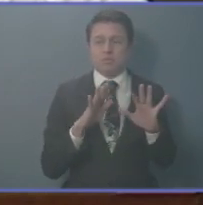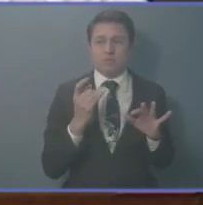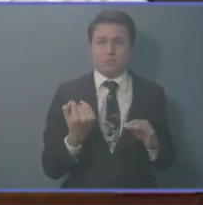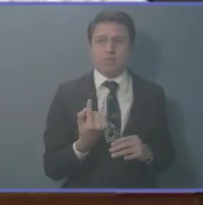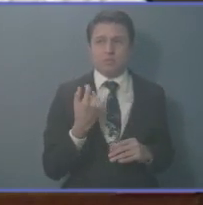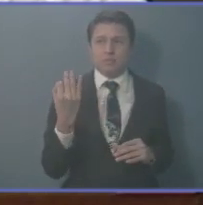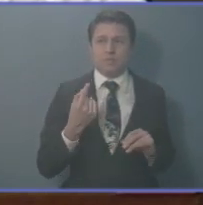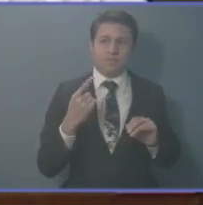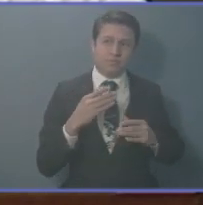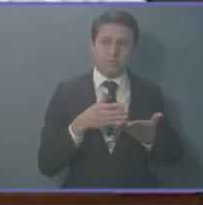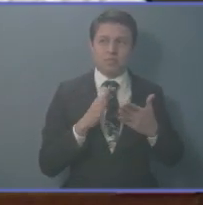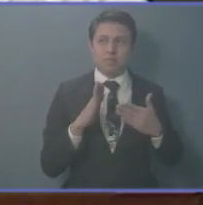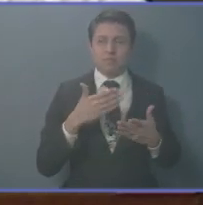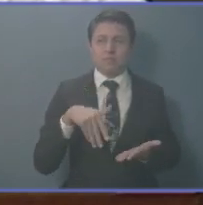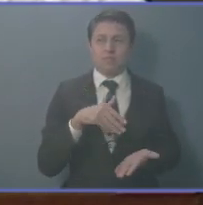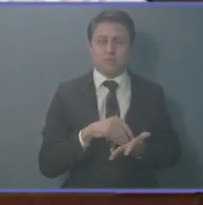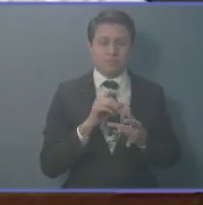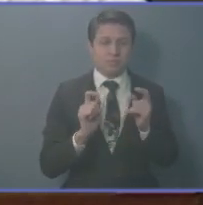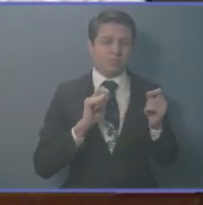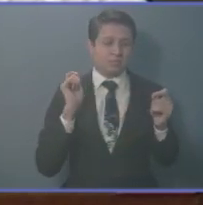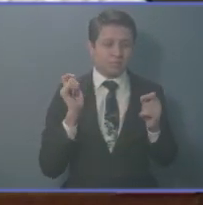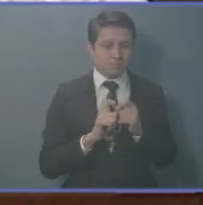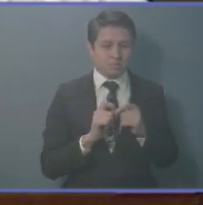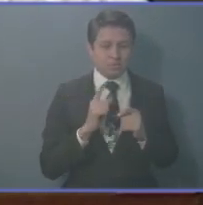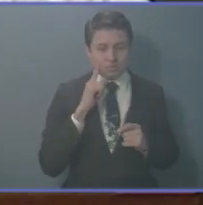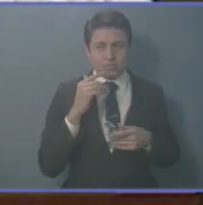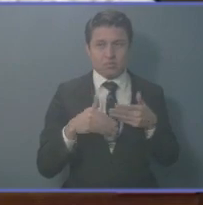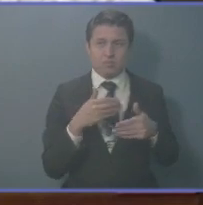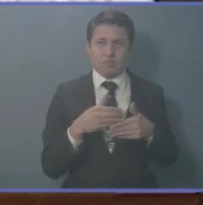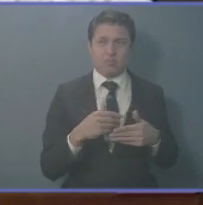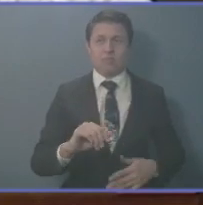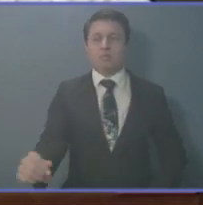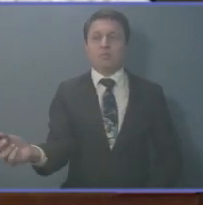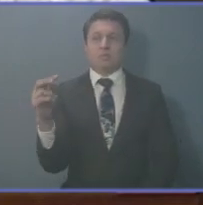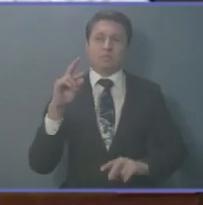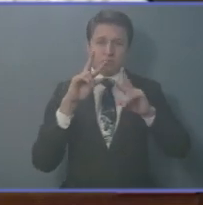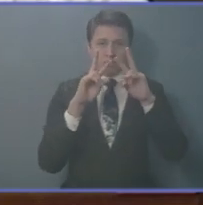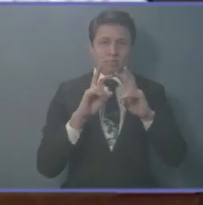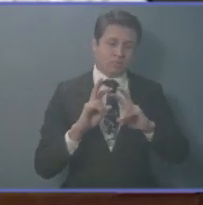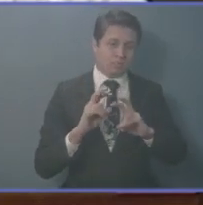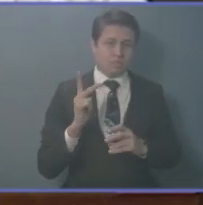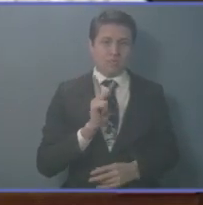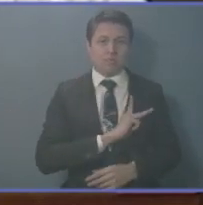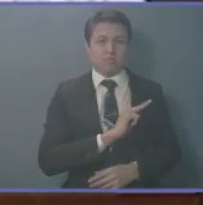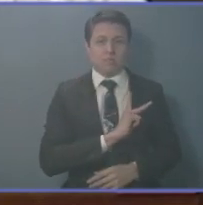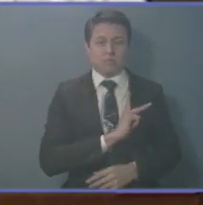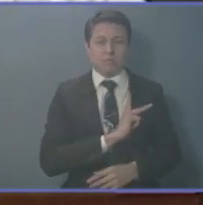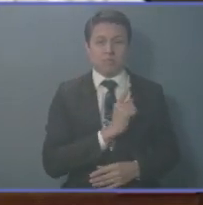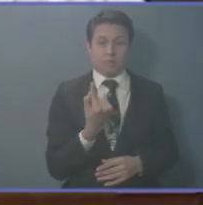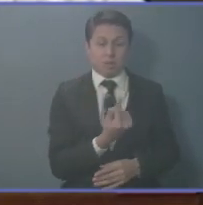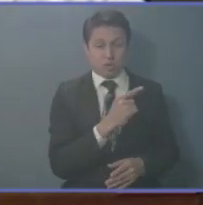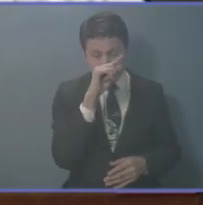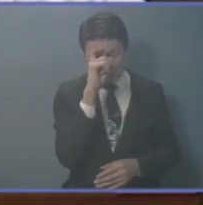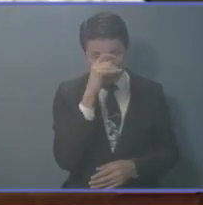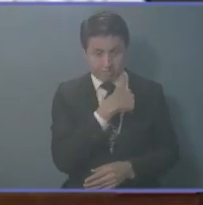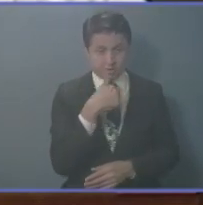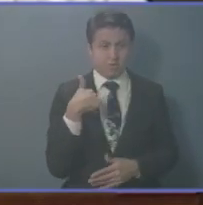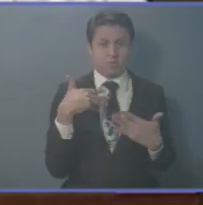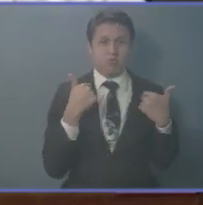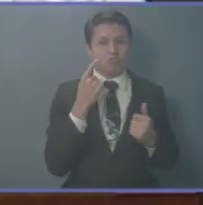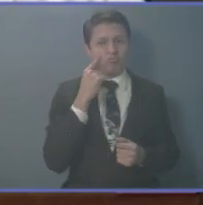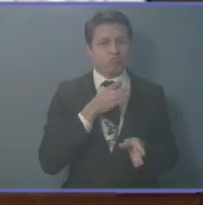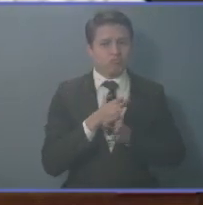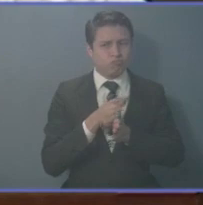deberá ser llevado al área específica designada para su evaluación y manejo personal de salud de la especialidad